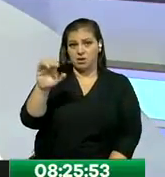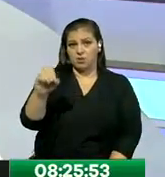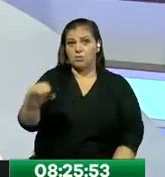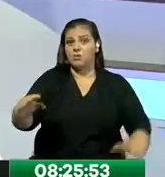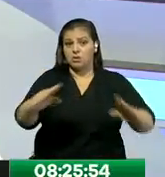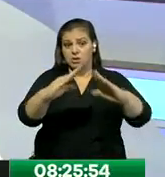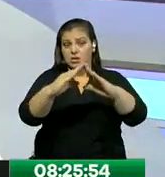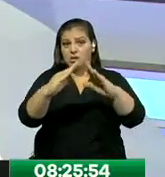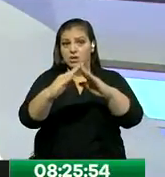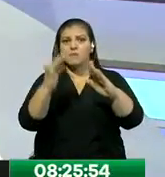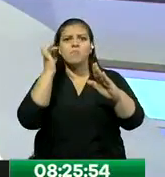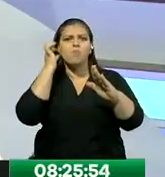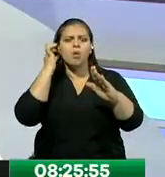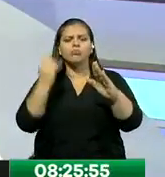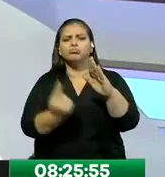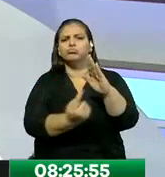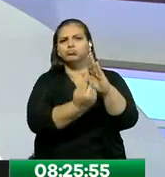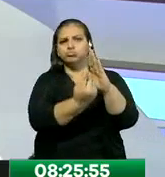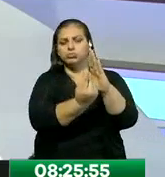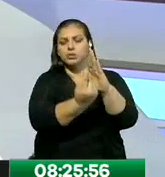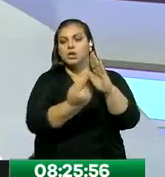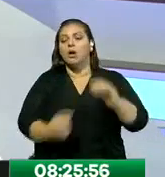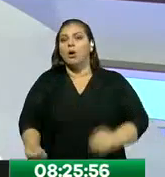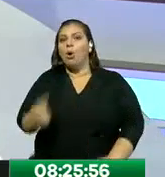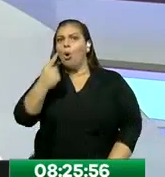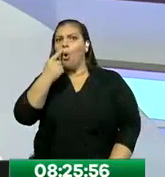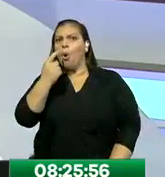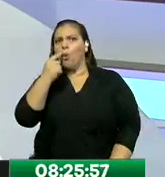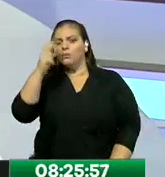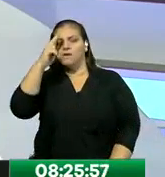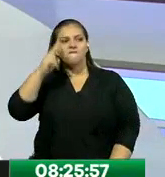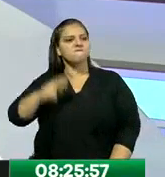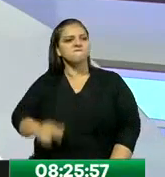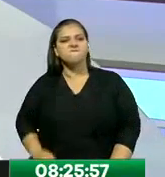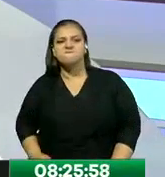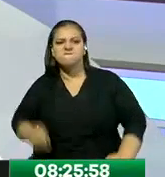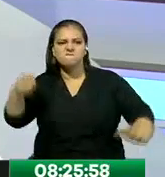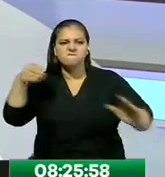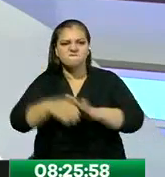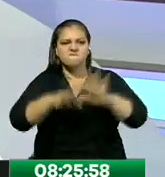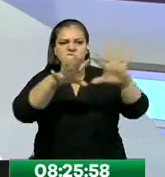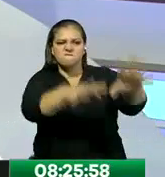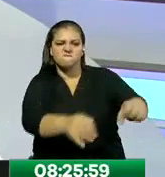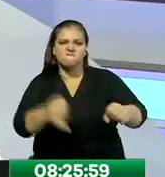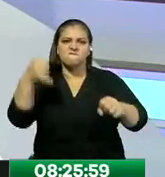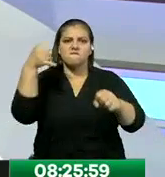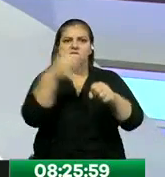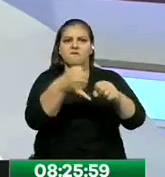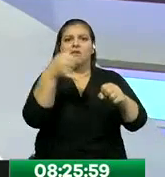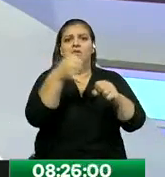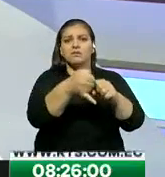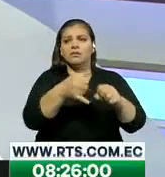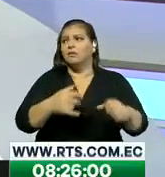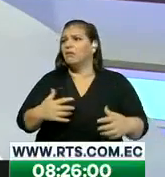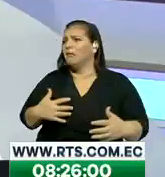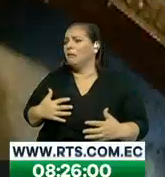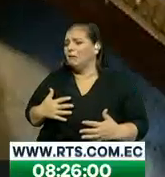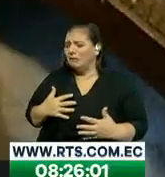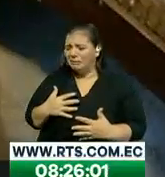presunta víctima afirma estar preocupada, pues el supuesto agresor padecería enfermedades infectocontagiosas.